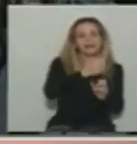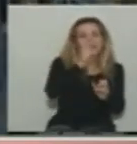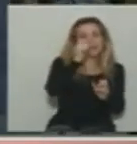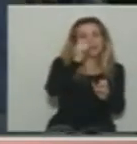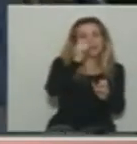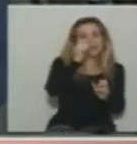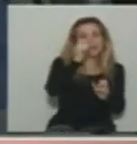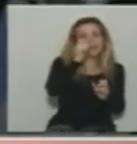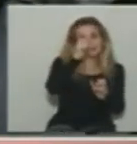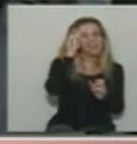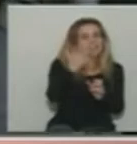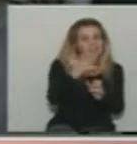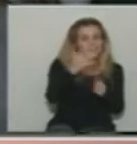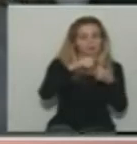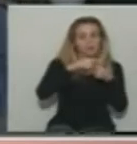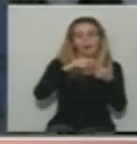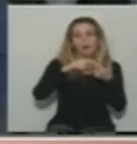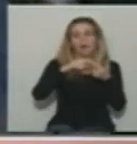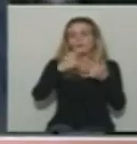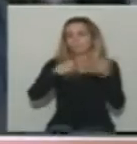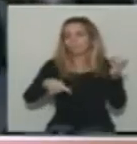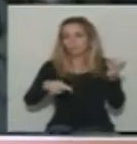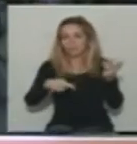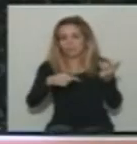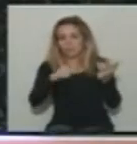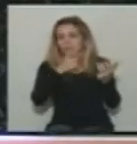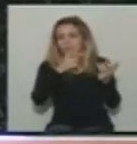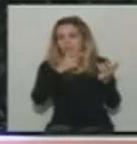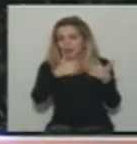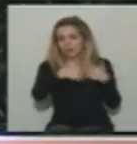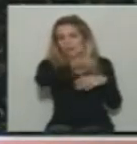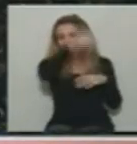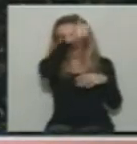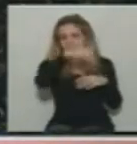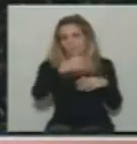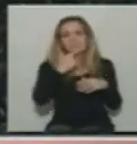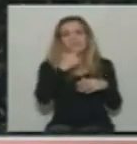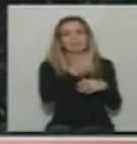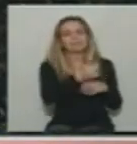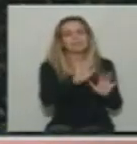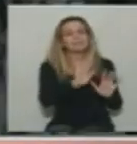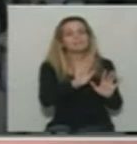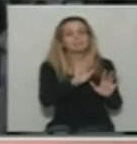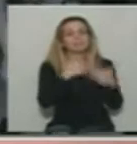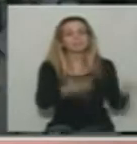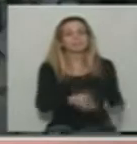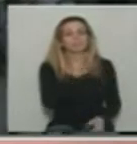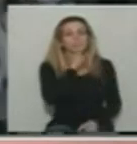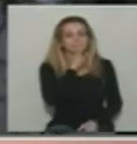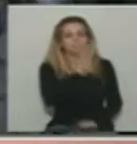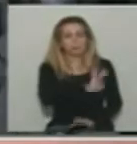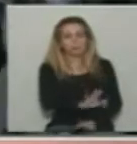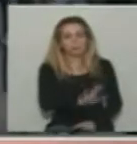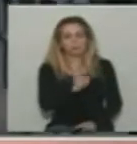16, Stolbizer 14. Entonces, el que gana las encuestas se tiene que callar la boca y no contestar. Y es